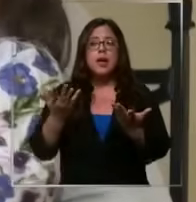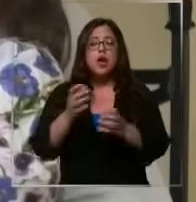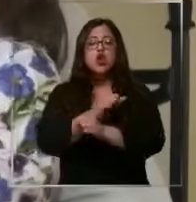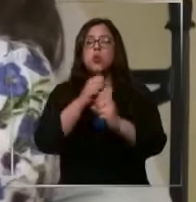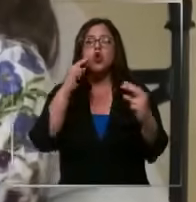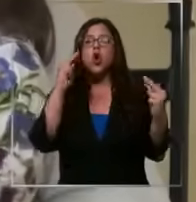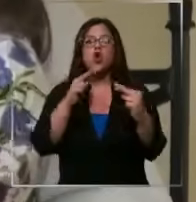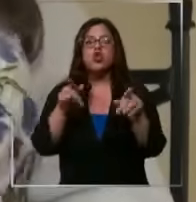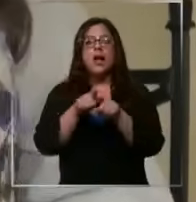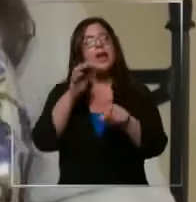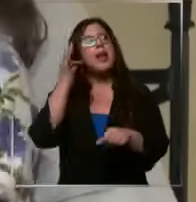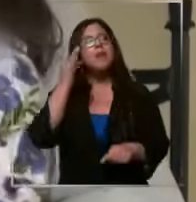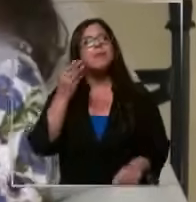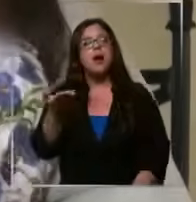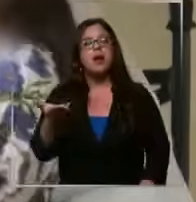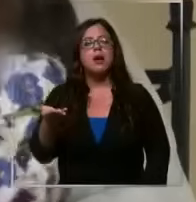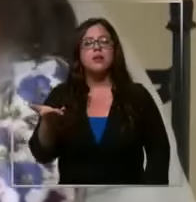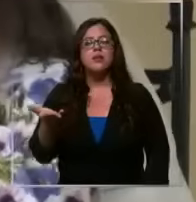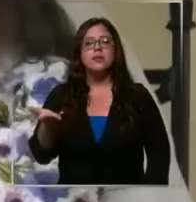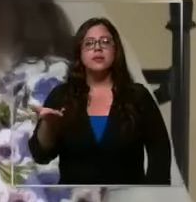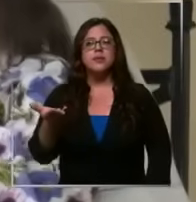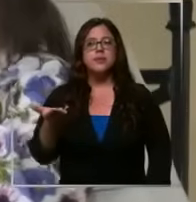conocer la hermana y